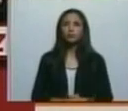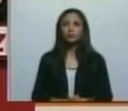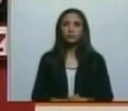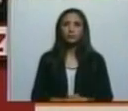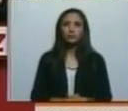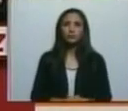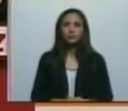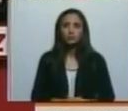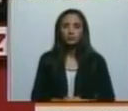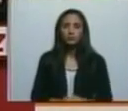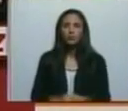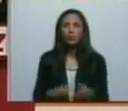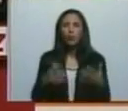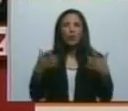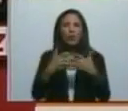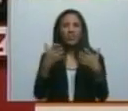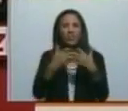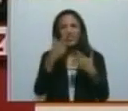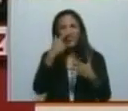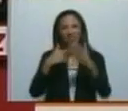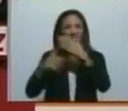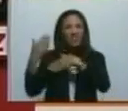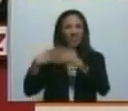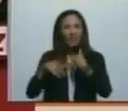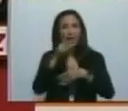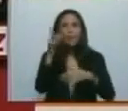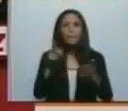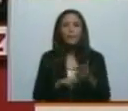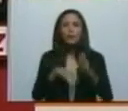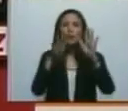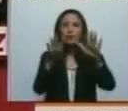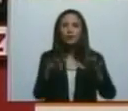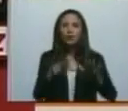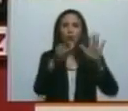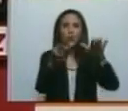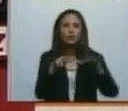ahí? ¿89? Año